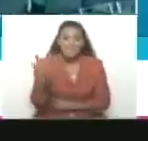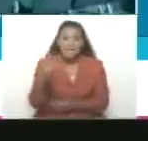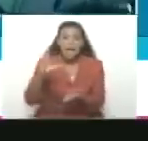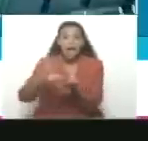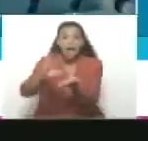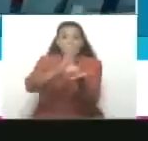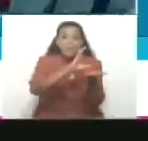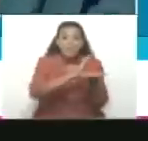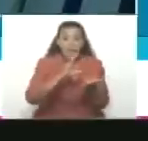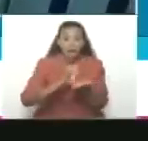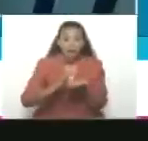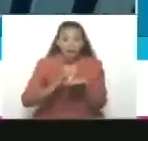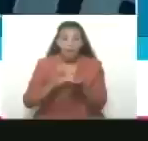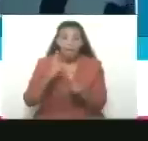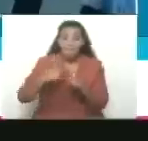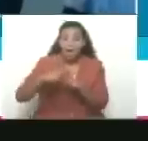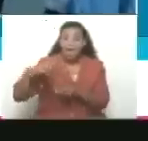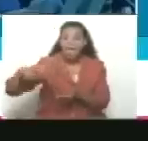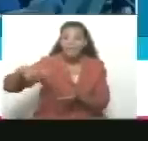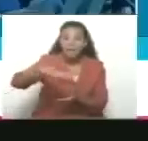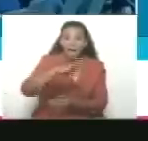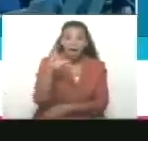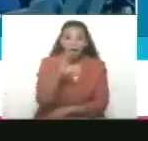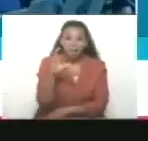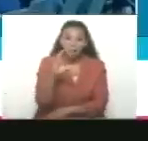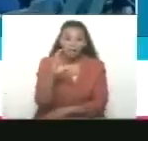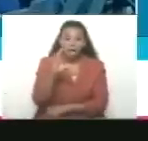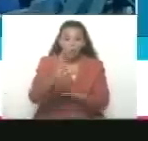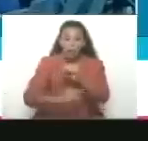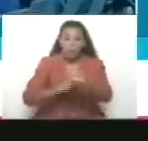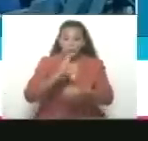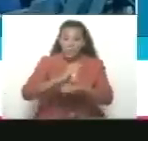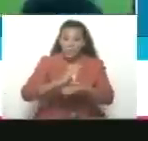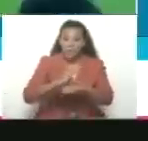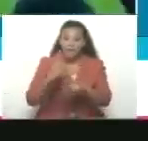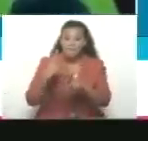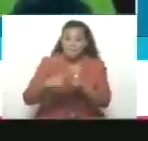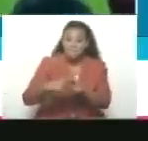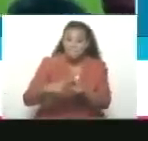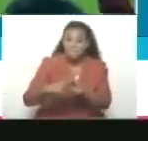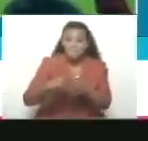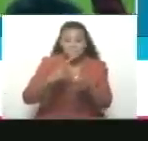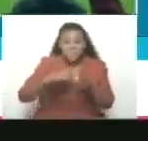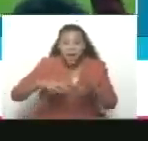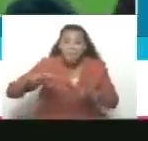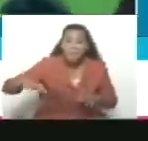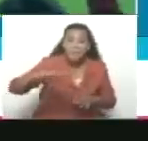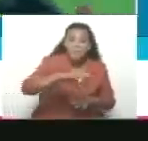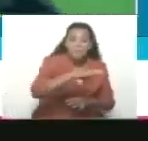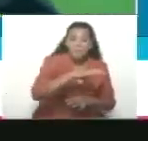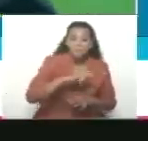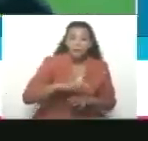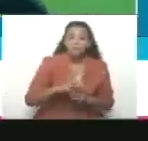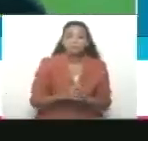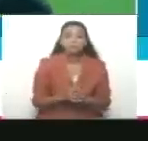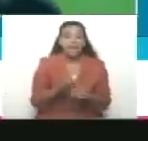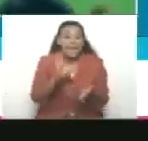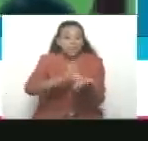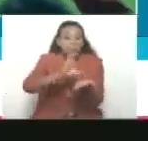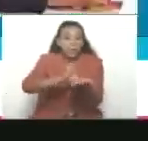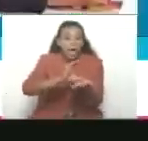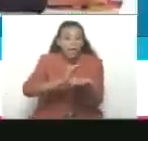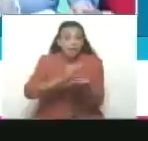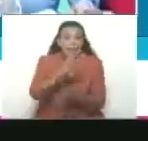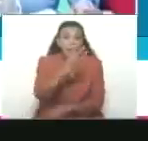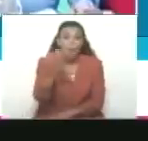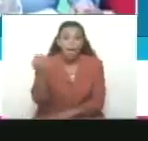de estado está Caracas capital del país más el resto de las ciudades más grandes entre